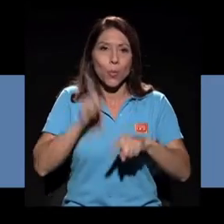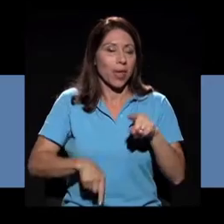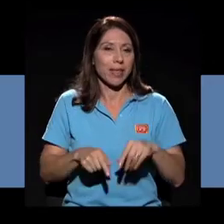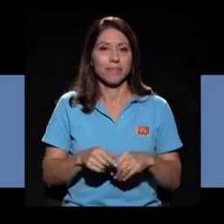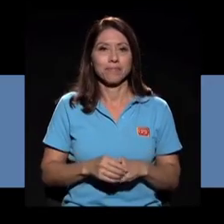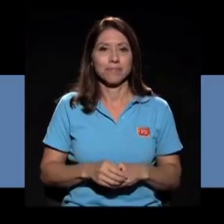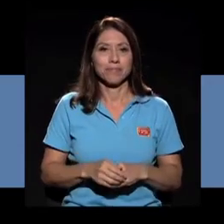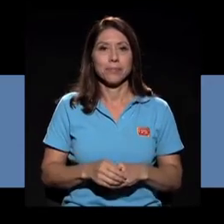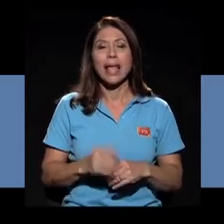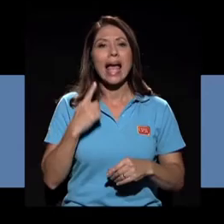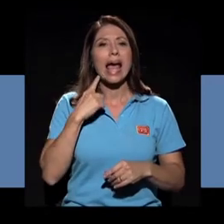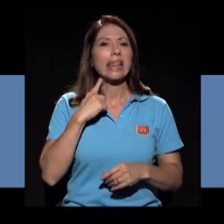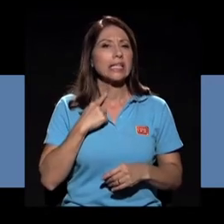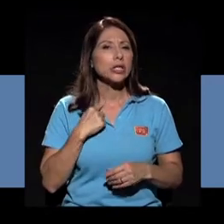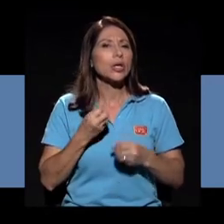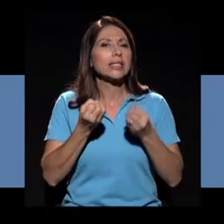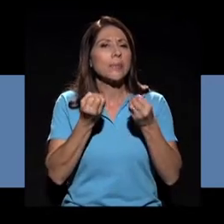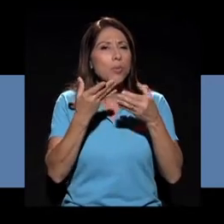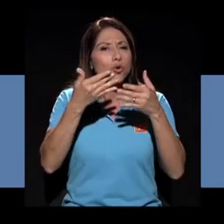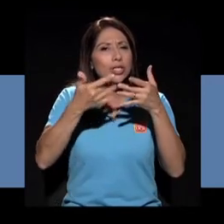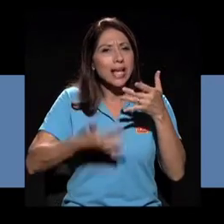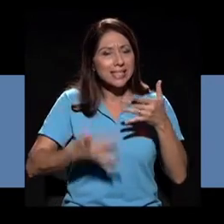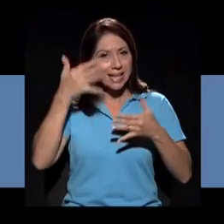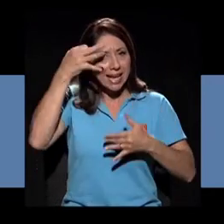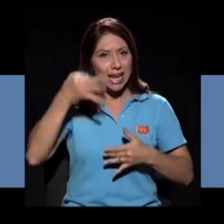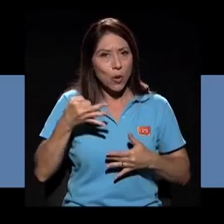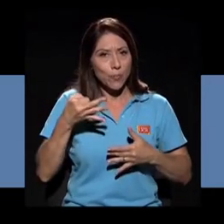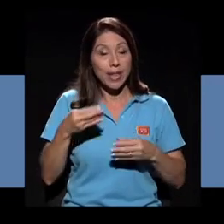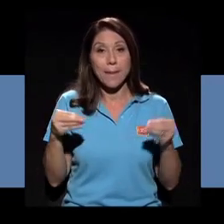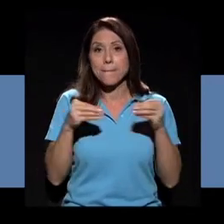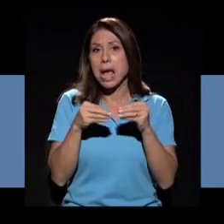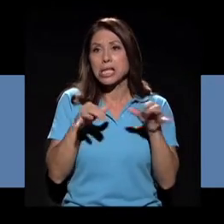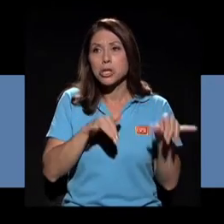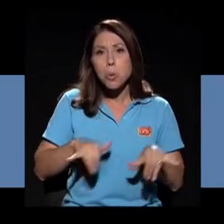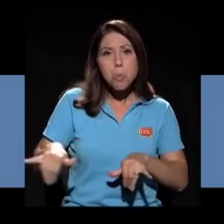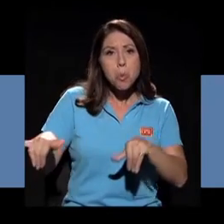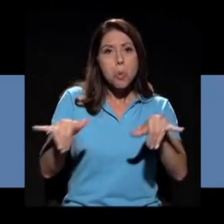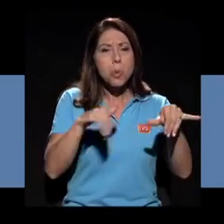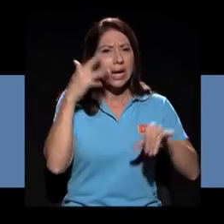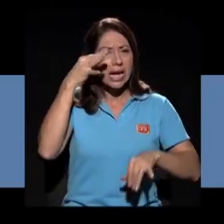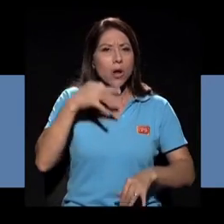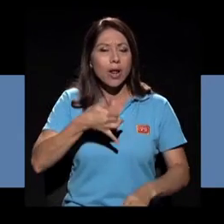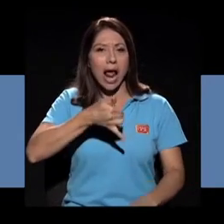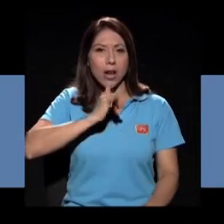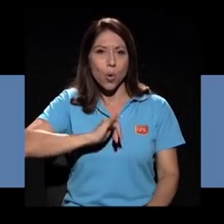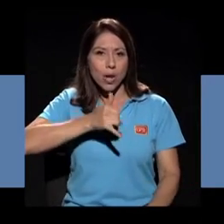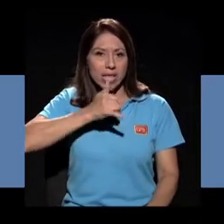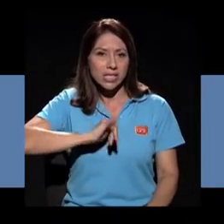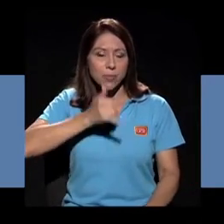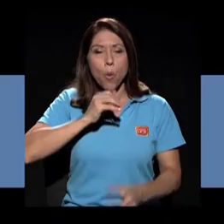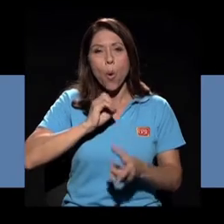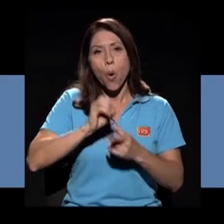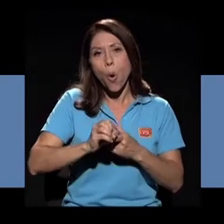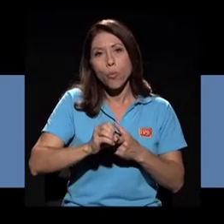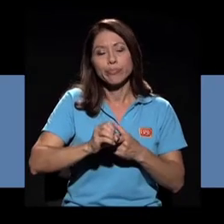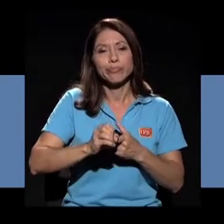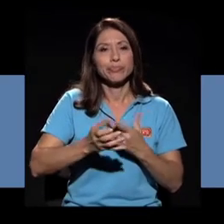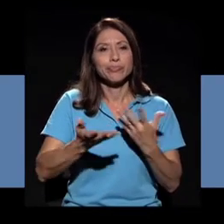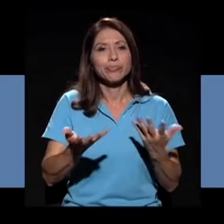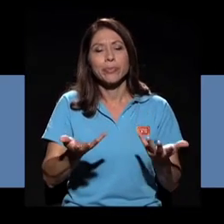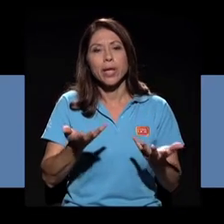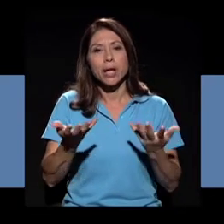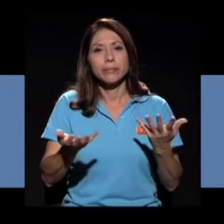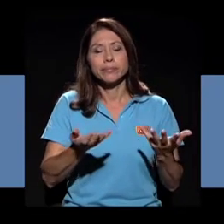decir. Bueno, adicciones existen muchas, creo, ¿verdad? El más común creo que sería el alcoholismo o la